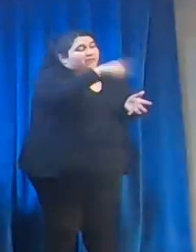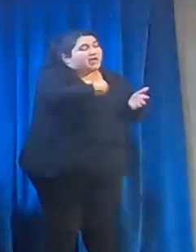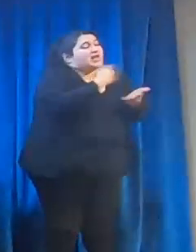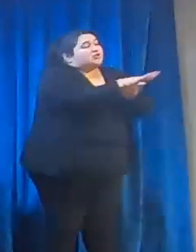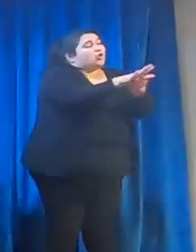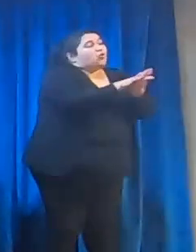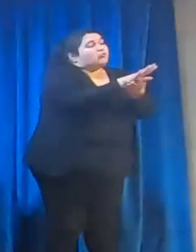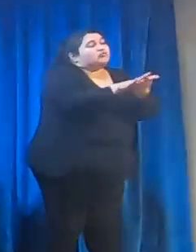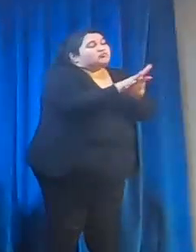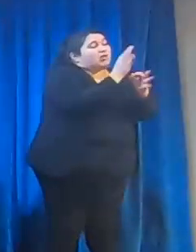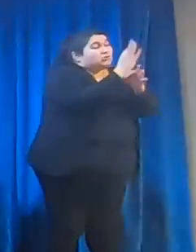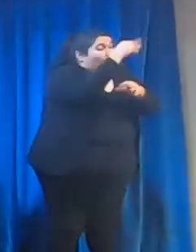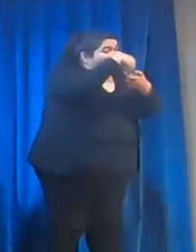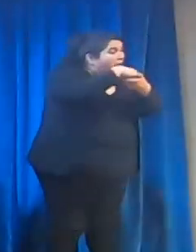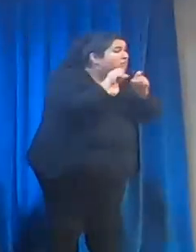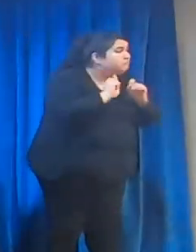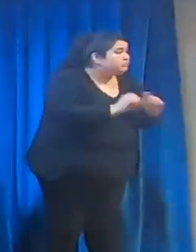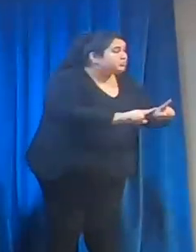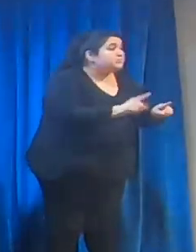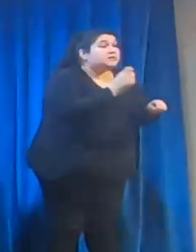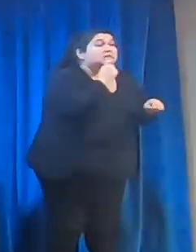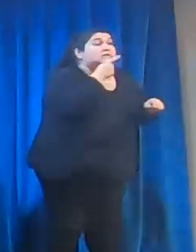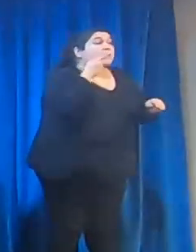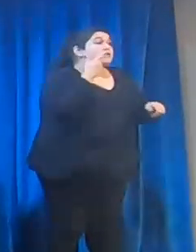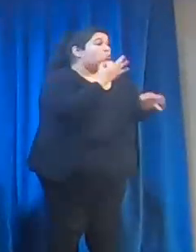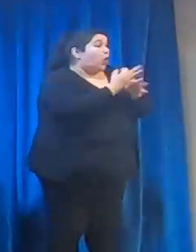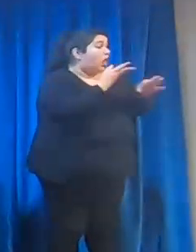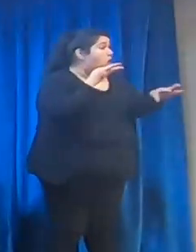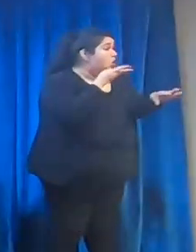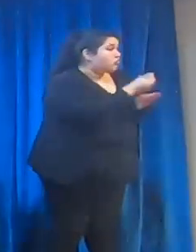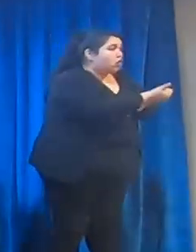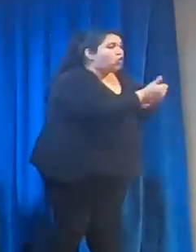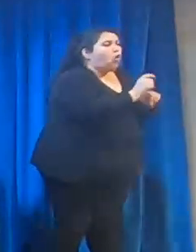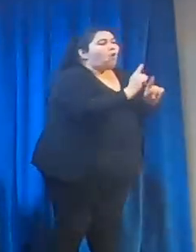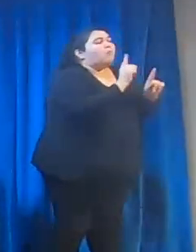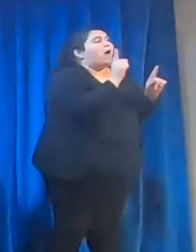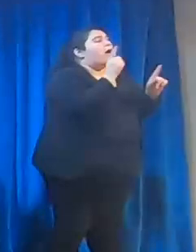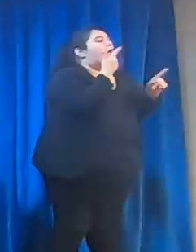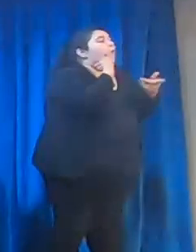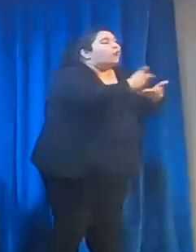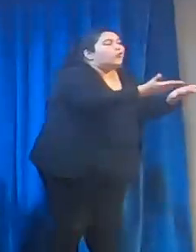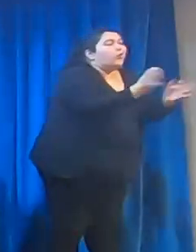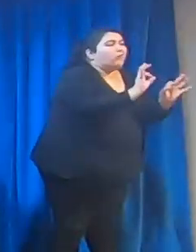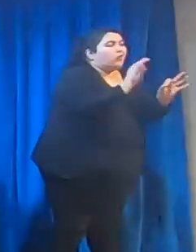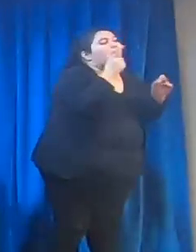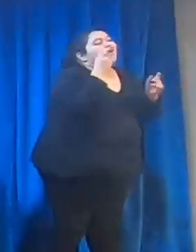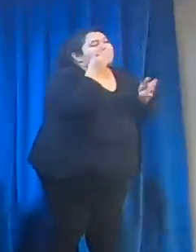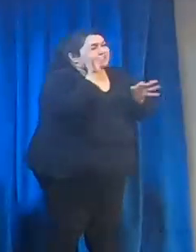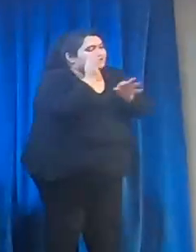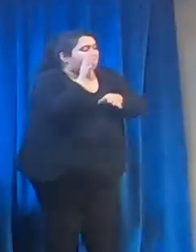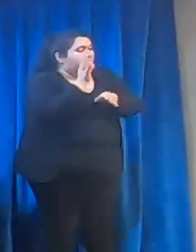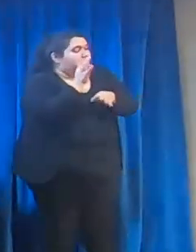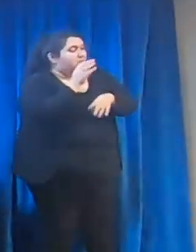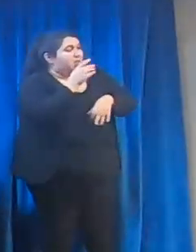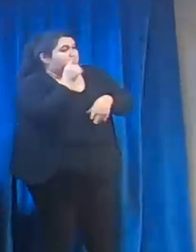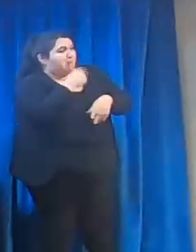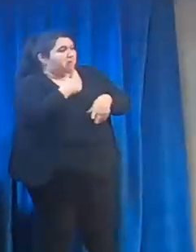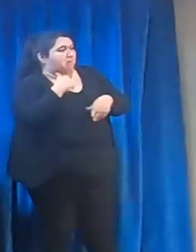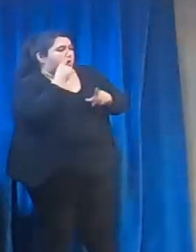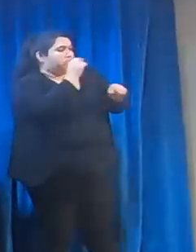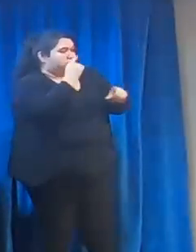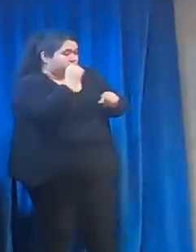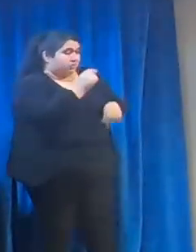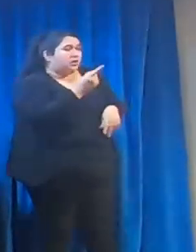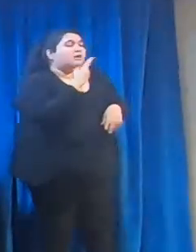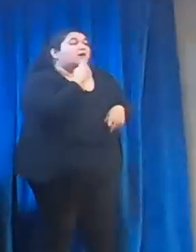solucionan todos los problemas de la escuela. Entonces, si la escuela no lo compra, las familias se vuelven a quejar. Y en las escuelas que me dicen, los